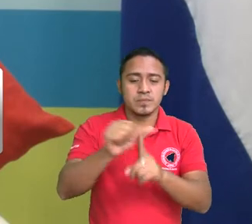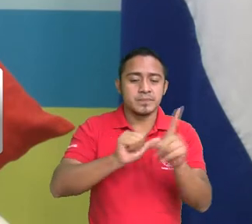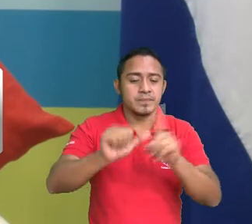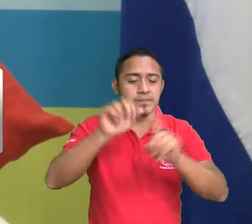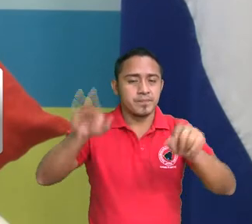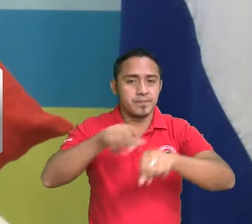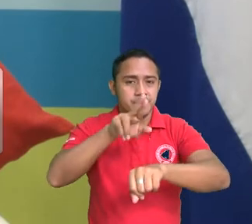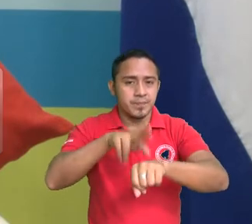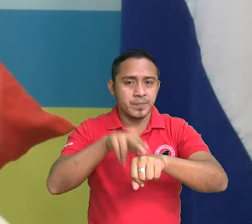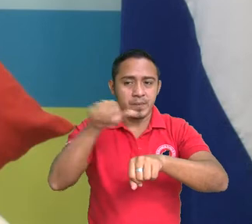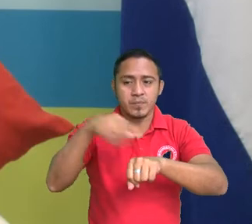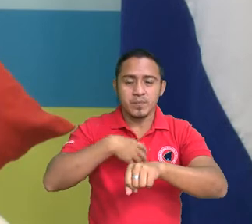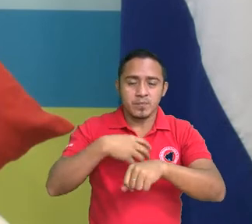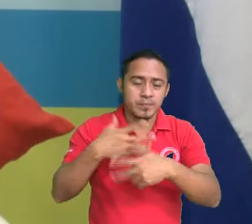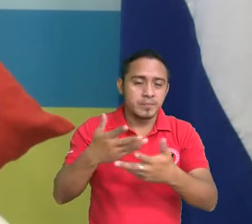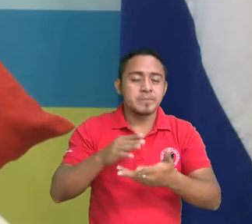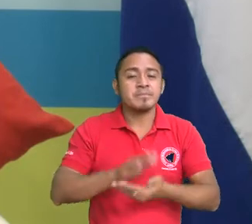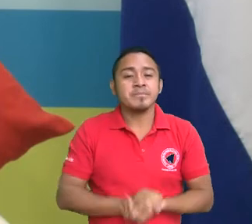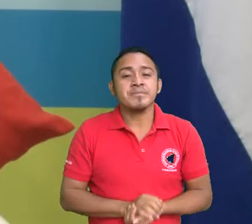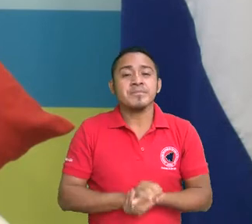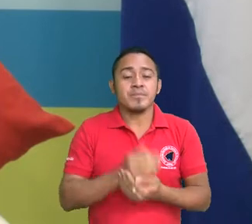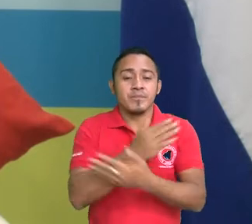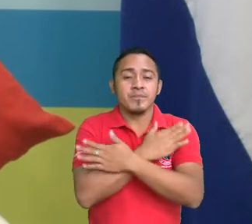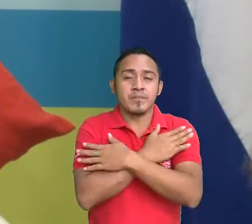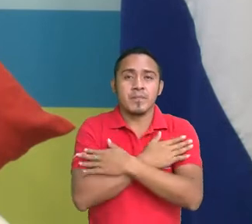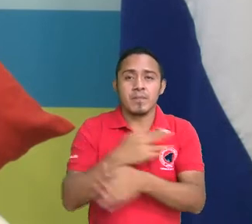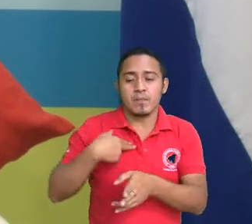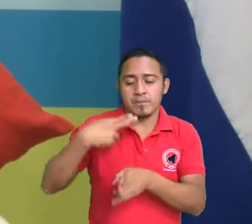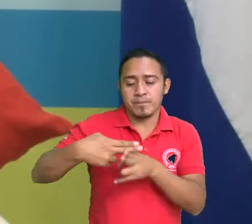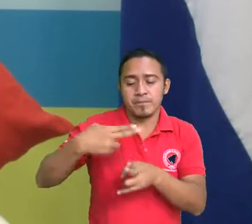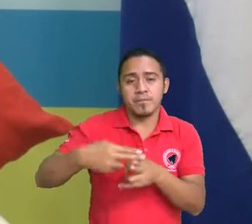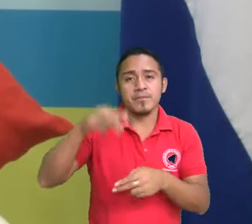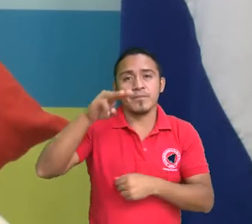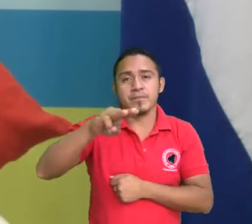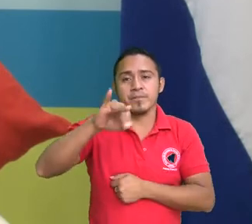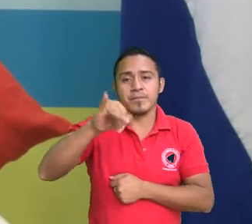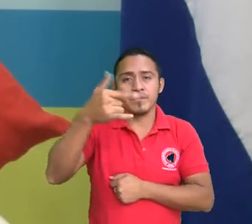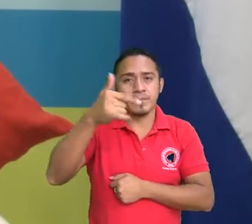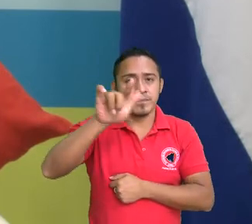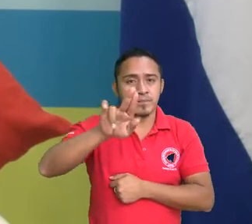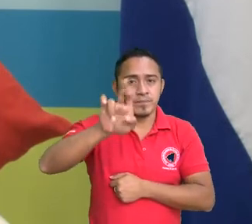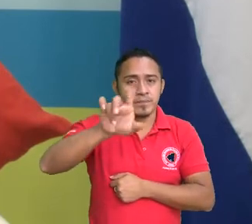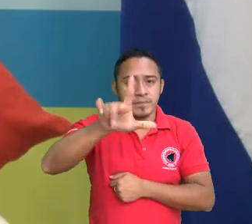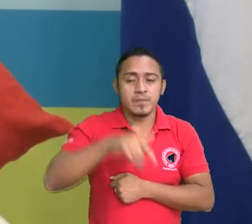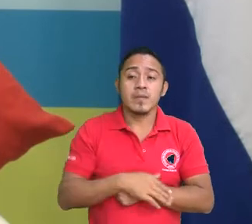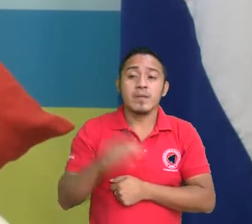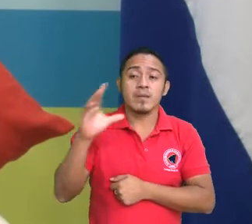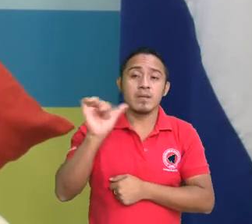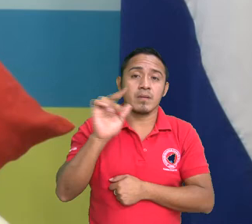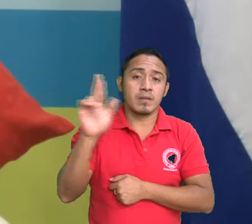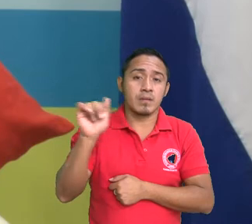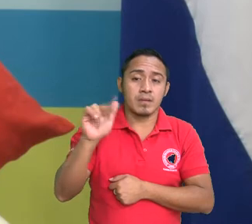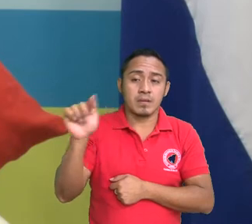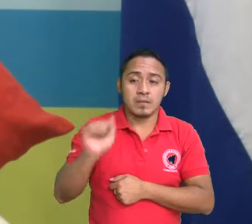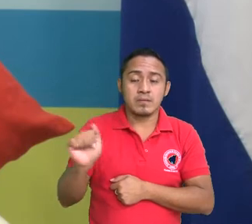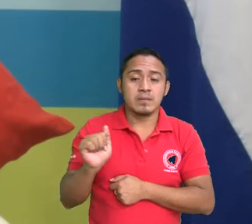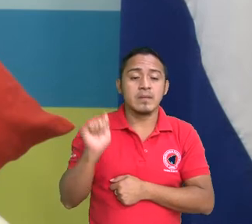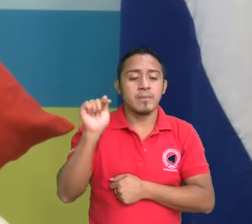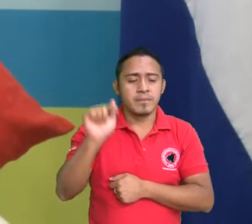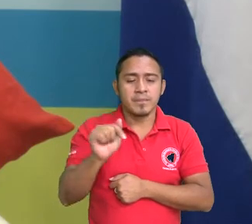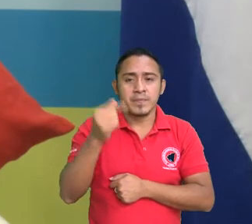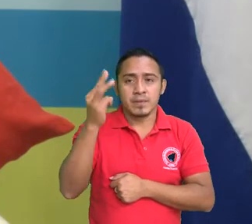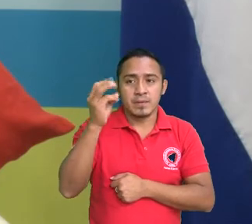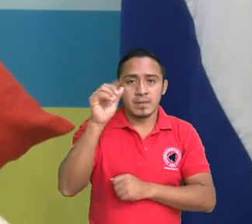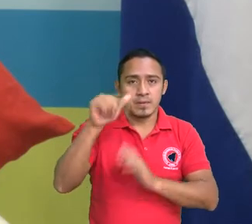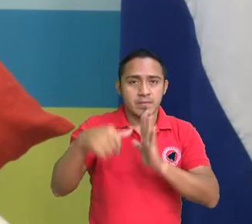parlamentario, el canal de la Asamblea Nacional. Les saluda a Miguel Carranza Mena y les doy la bienvenida a este espacio de 30 minutos